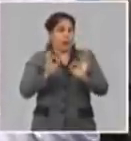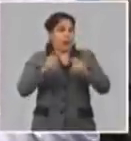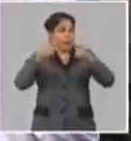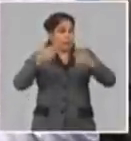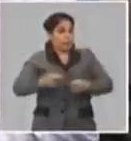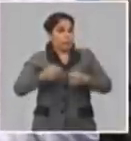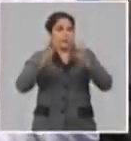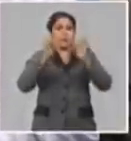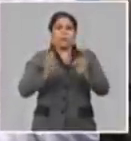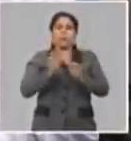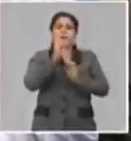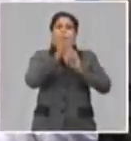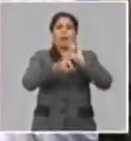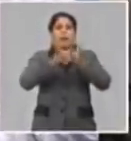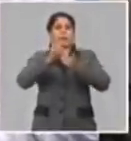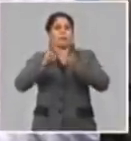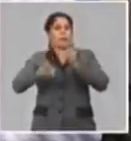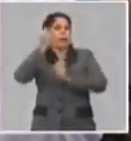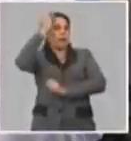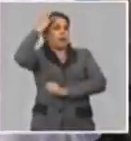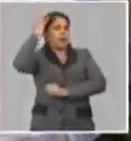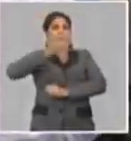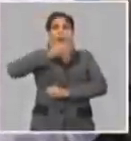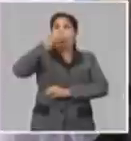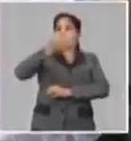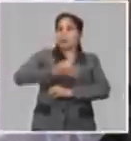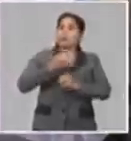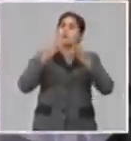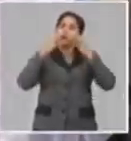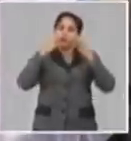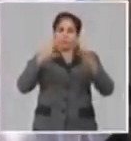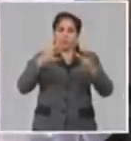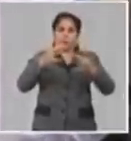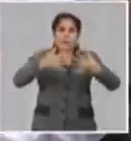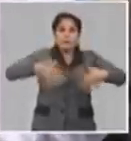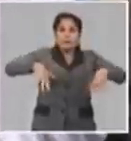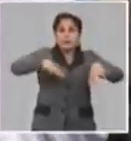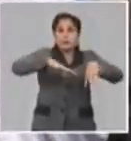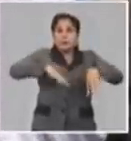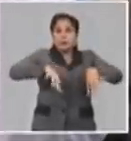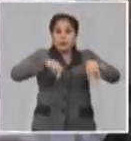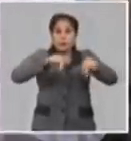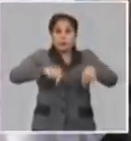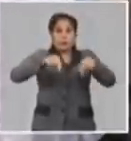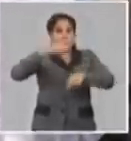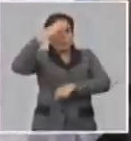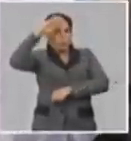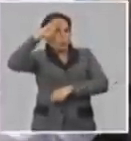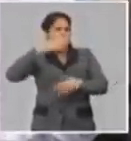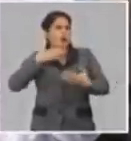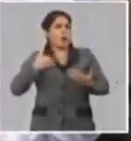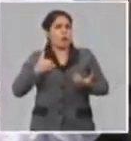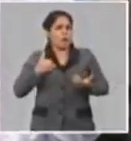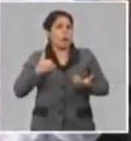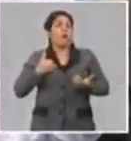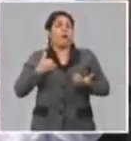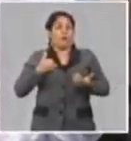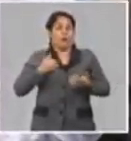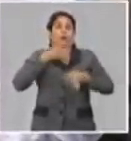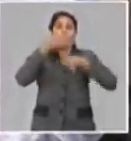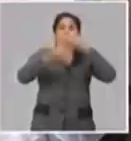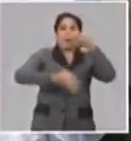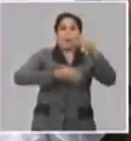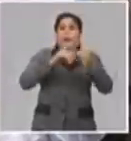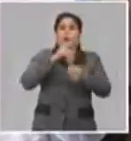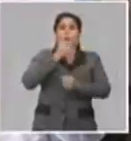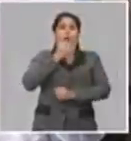esa indicación que él nos traslada, En el contexto en que estamos, Randy, ¿en qué contexto estamos? No se